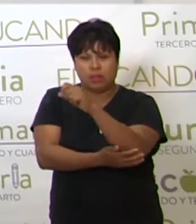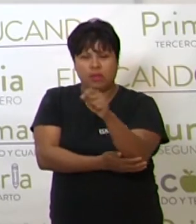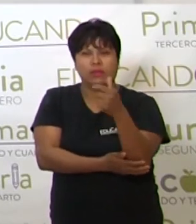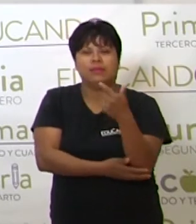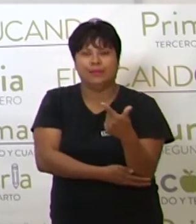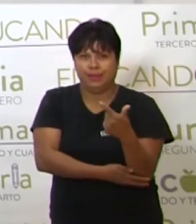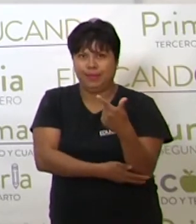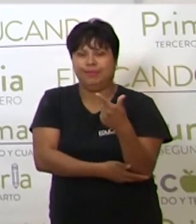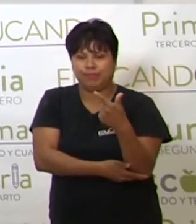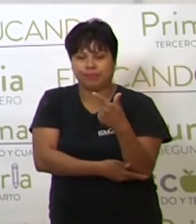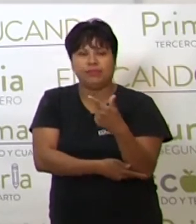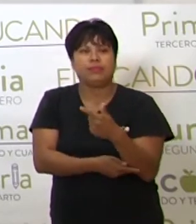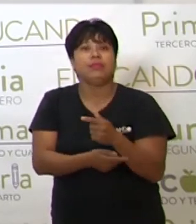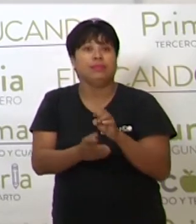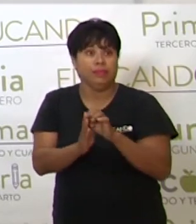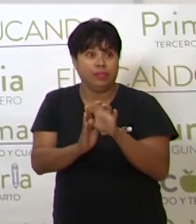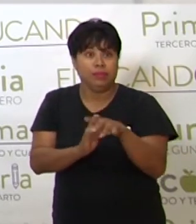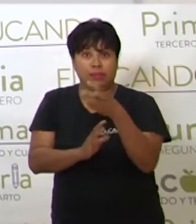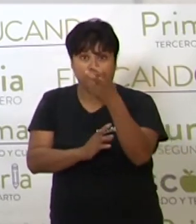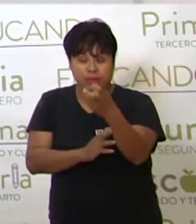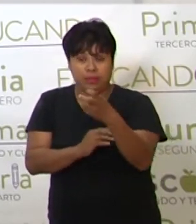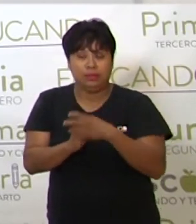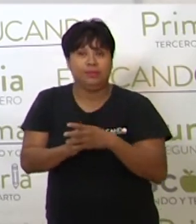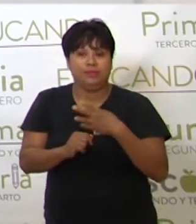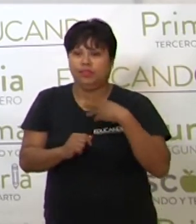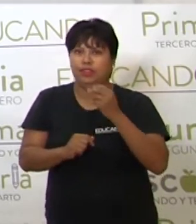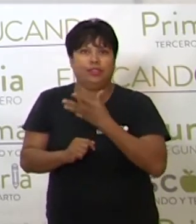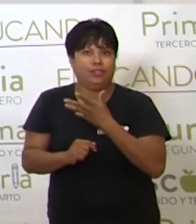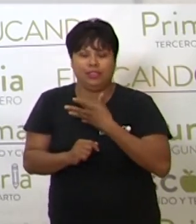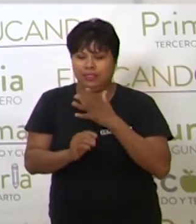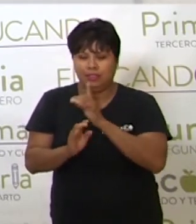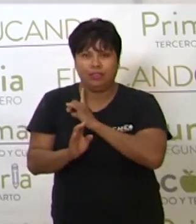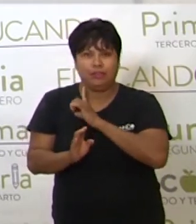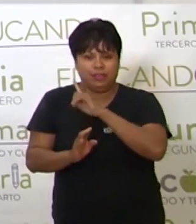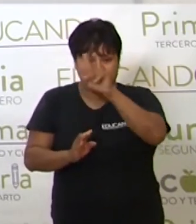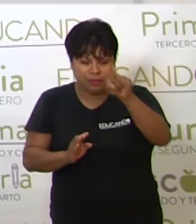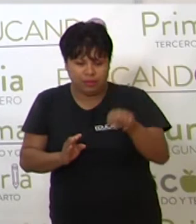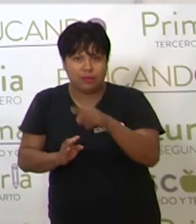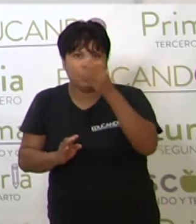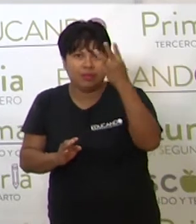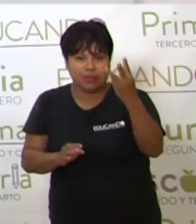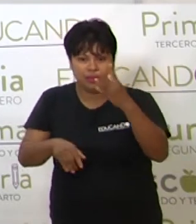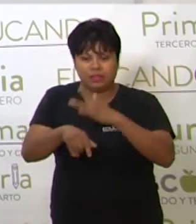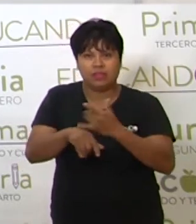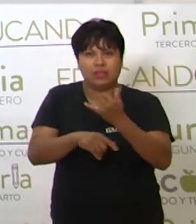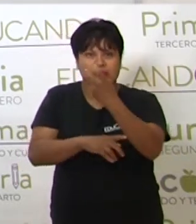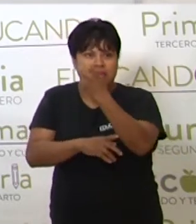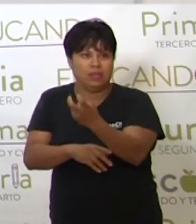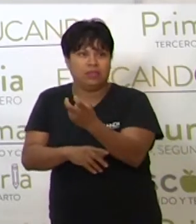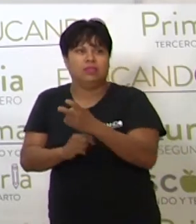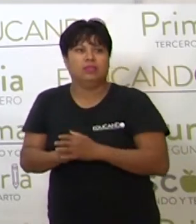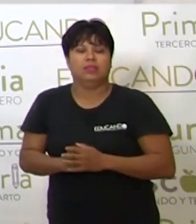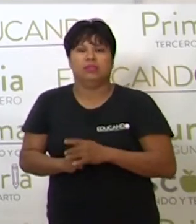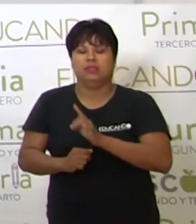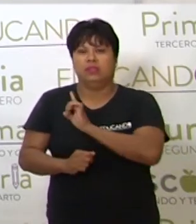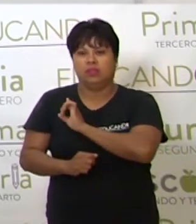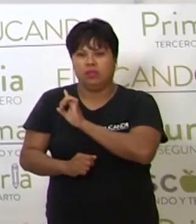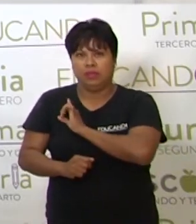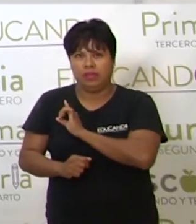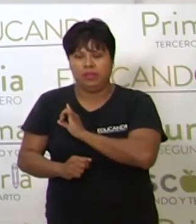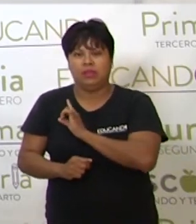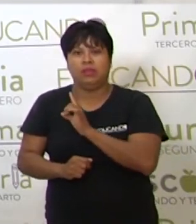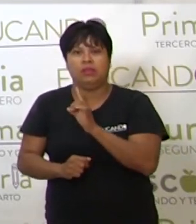es decir esta parte no la tengo sino nada más estos tres quesos y esta parte nada de